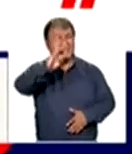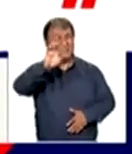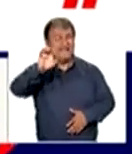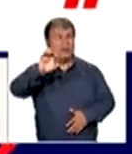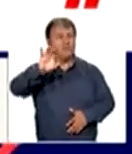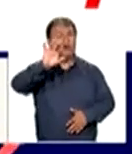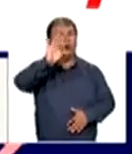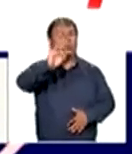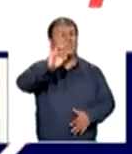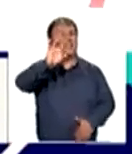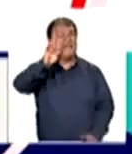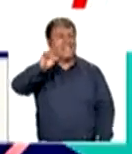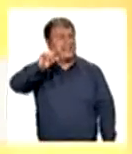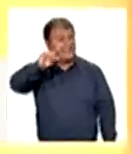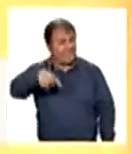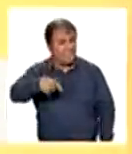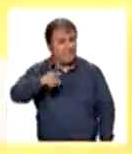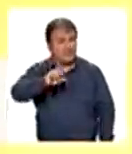2.687.000 soles.